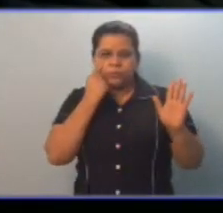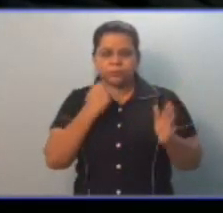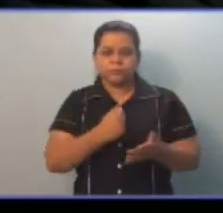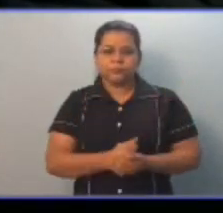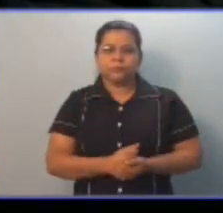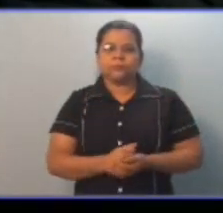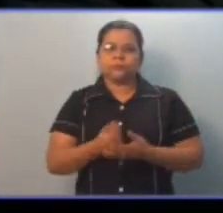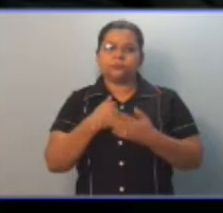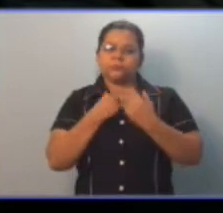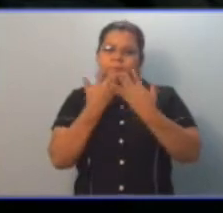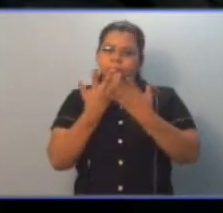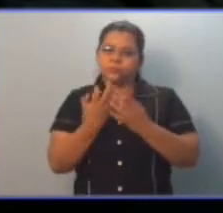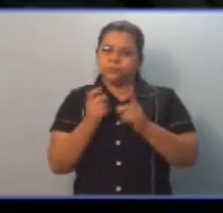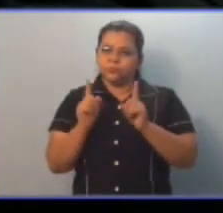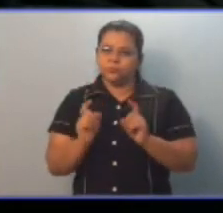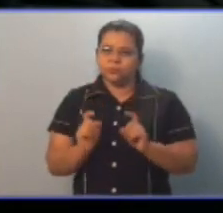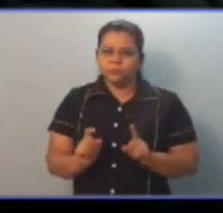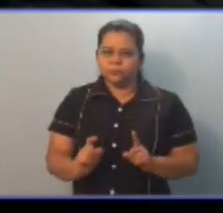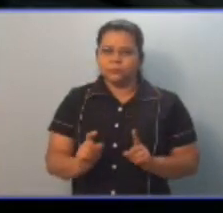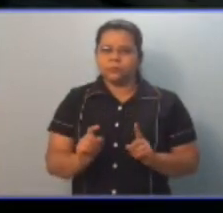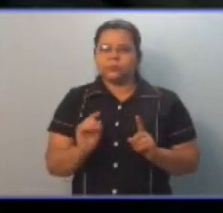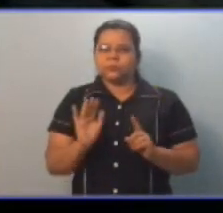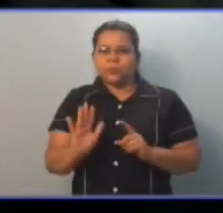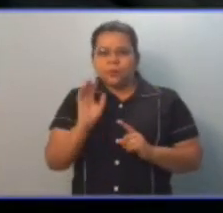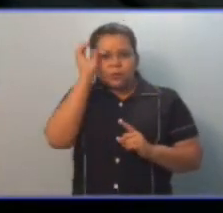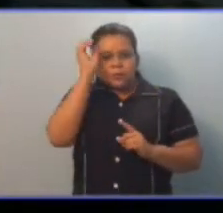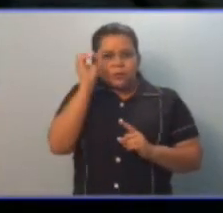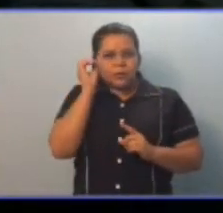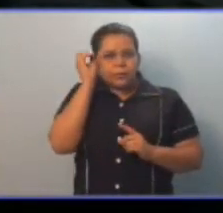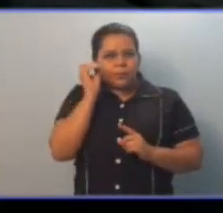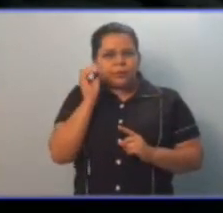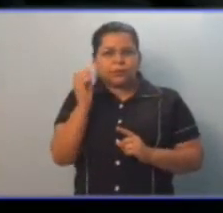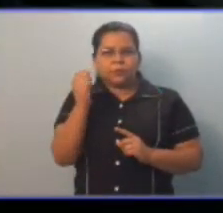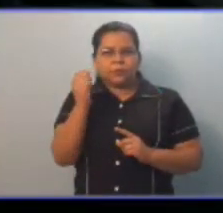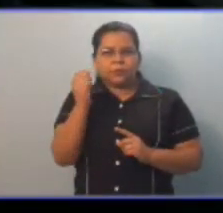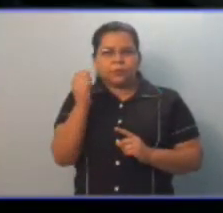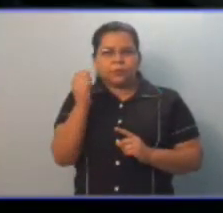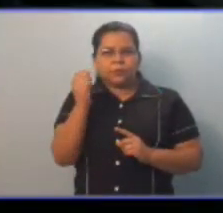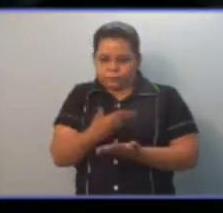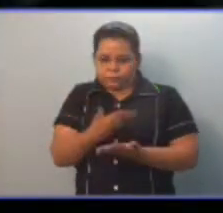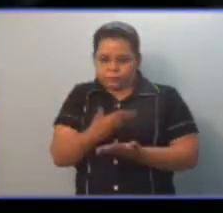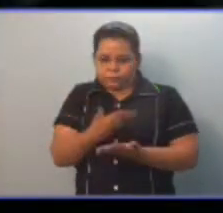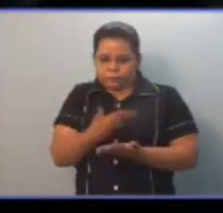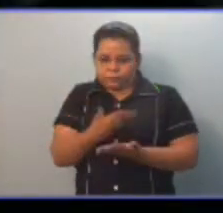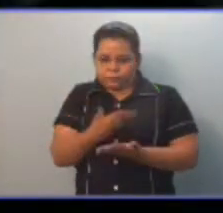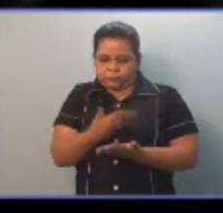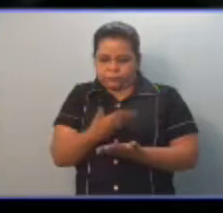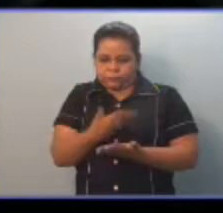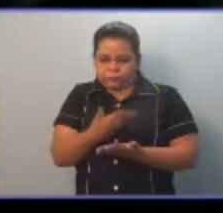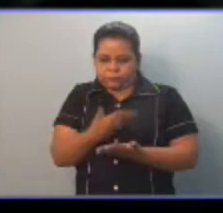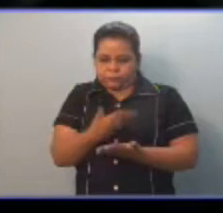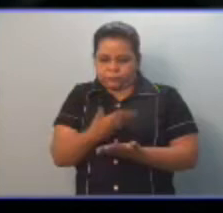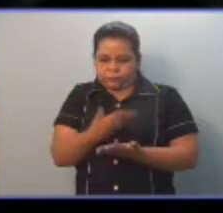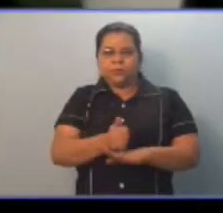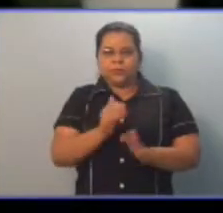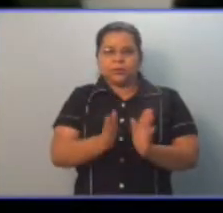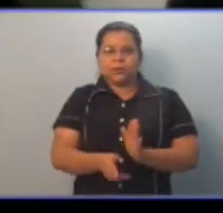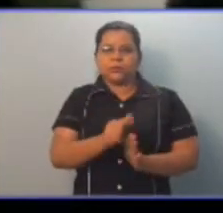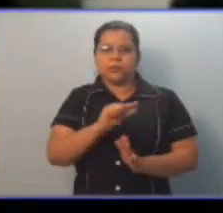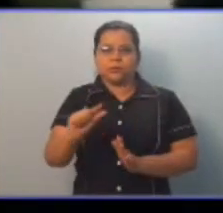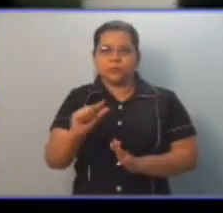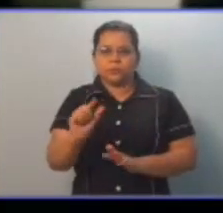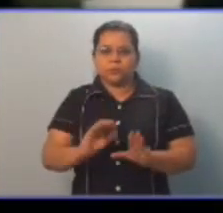Yo quisiera preguntarle qué opina usted, porque soy proponente de eso, de la creación del Instituto de